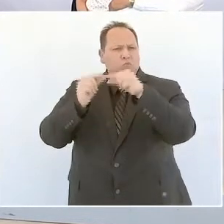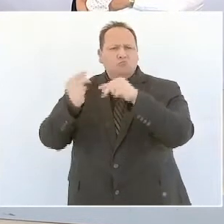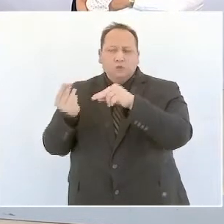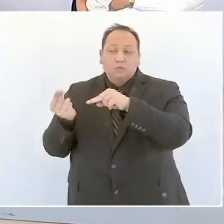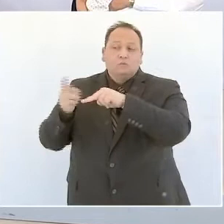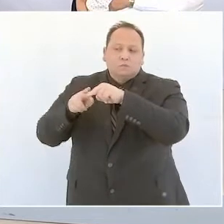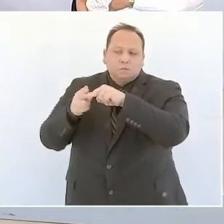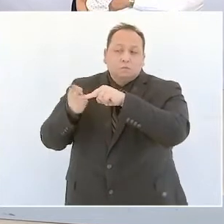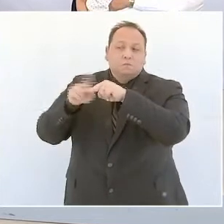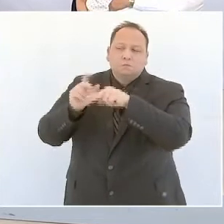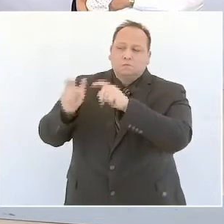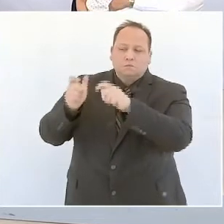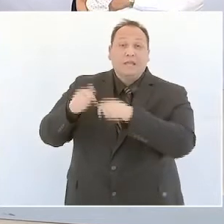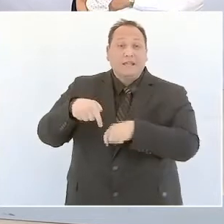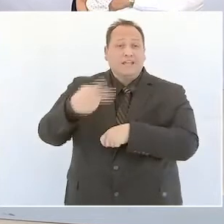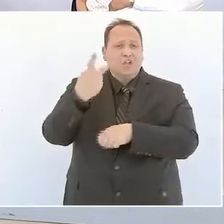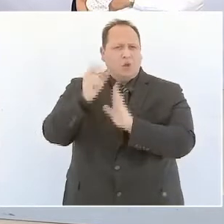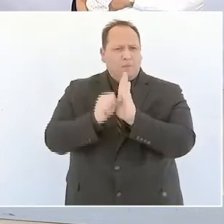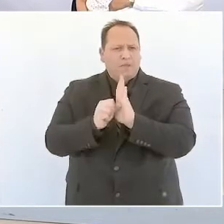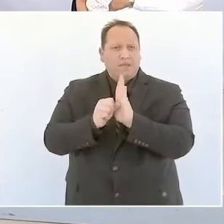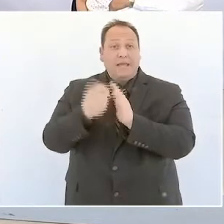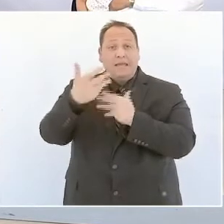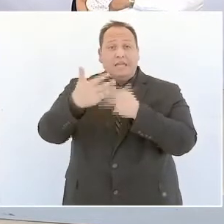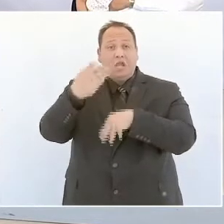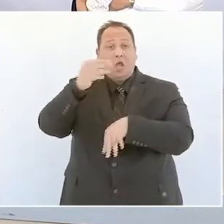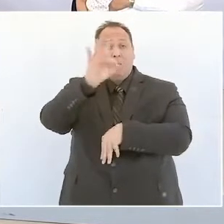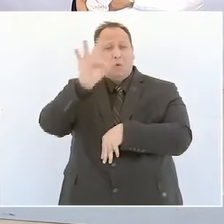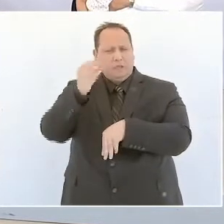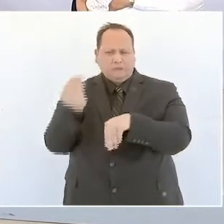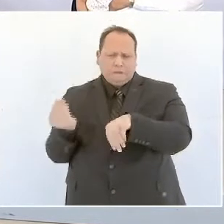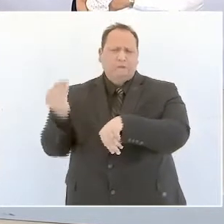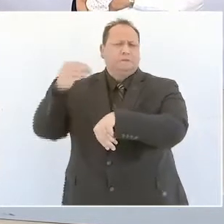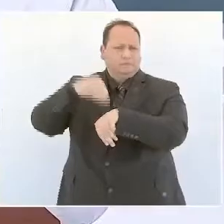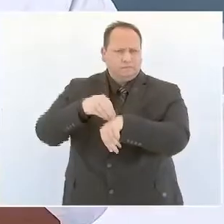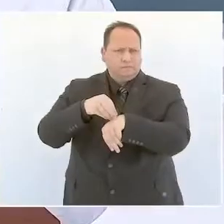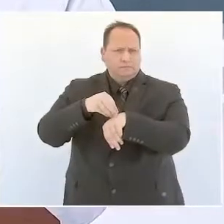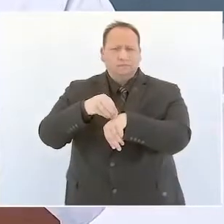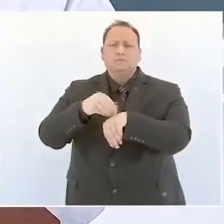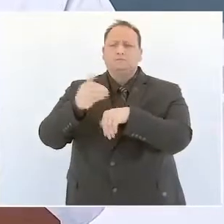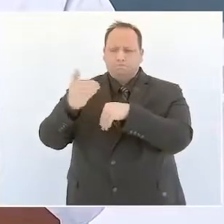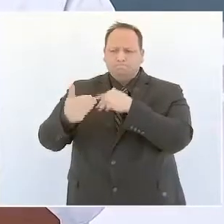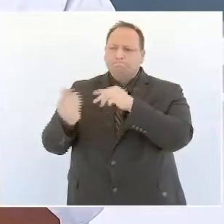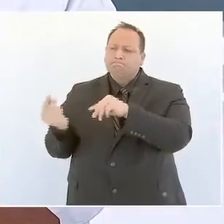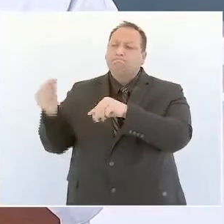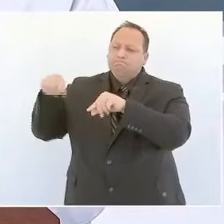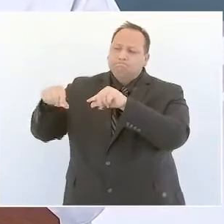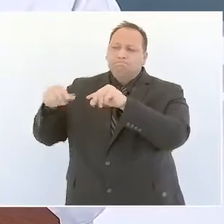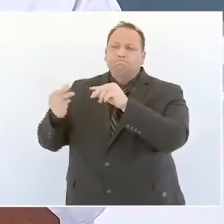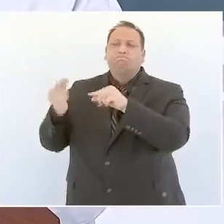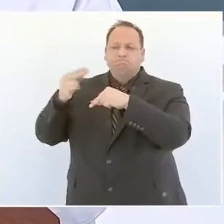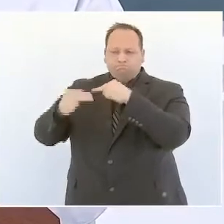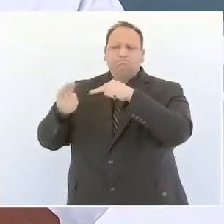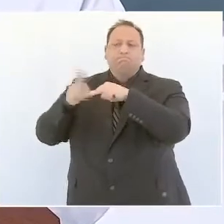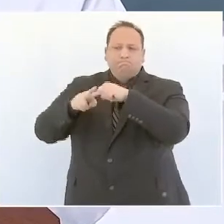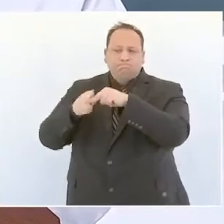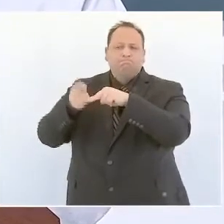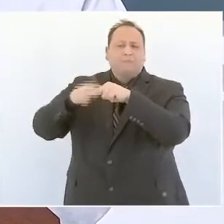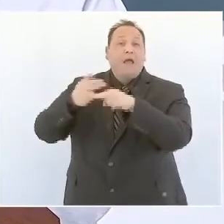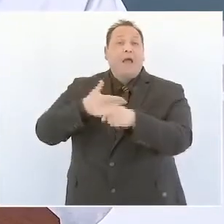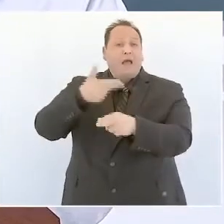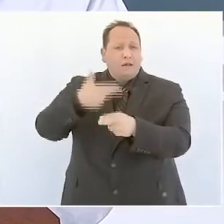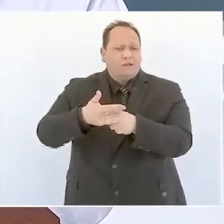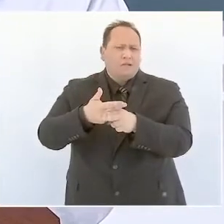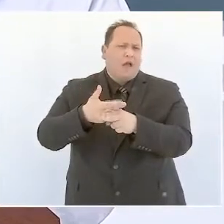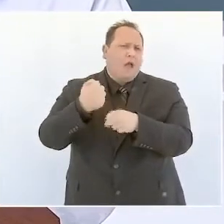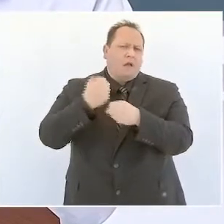Ya en este bimestre es 15% más. Y así hasta que en enero